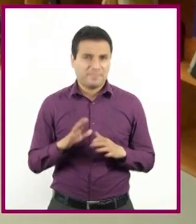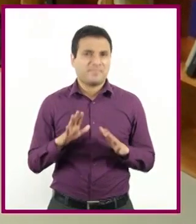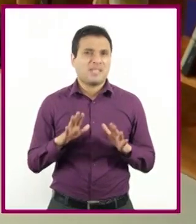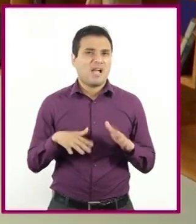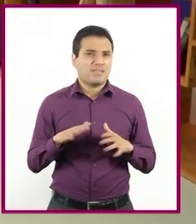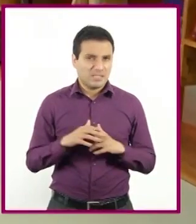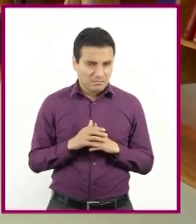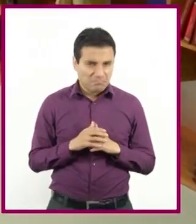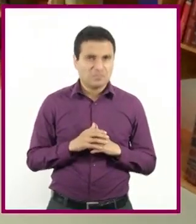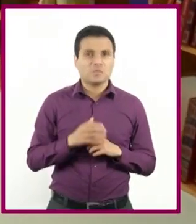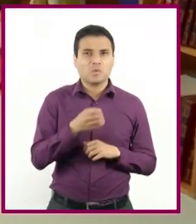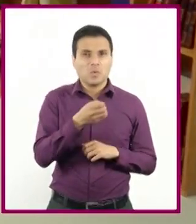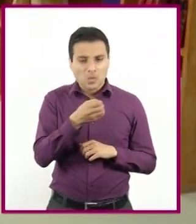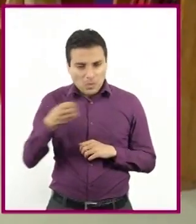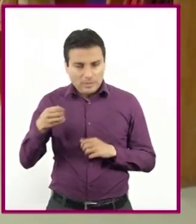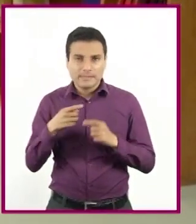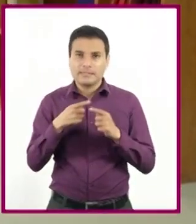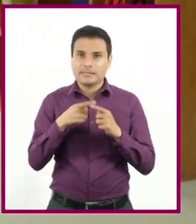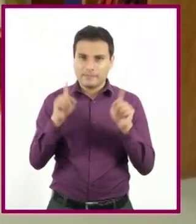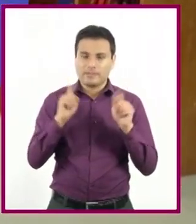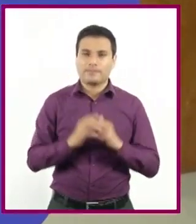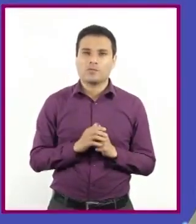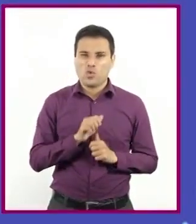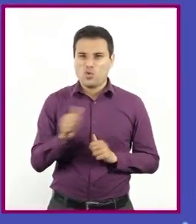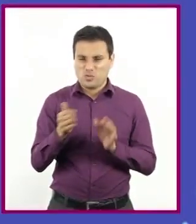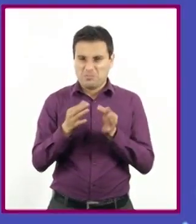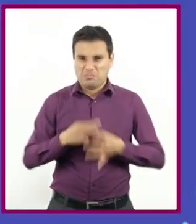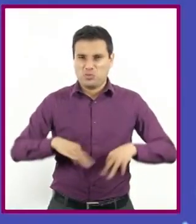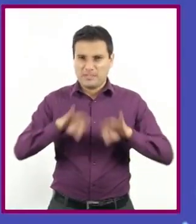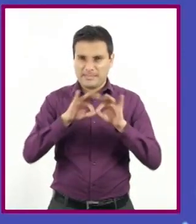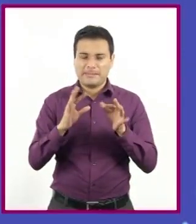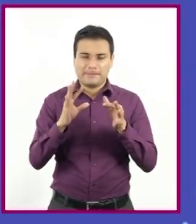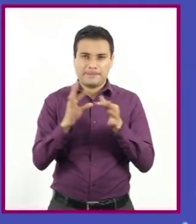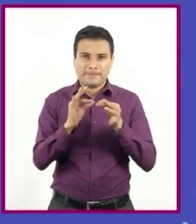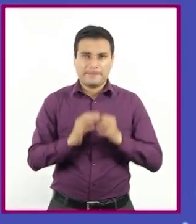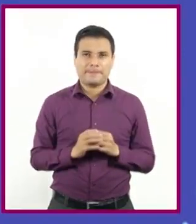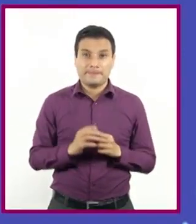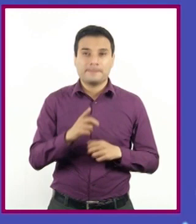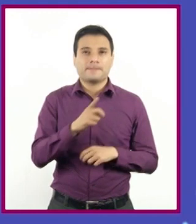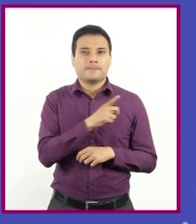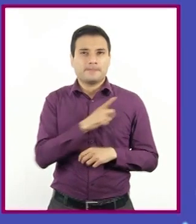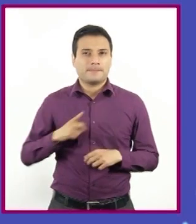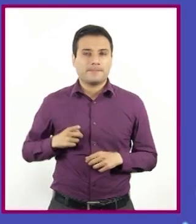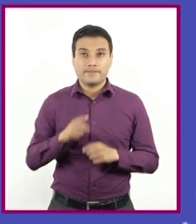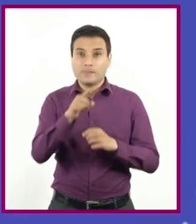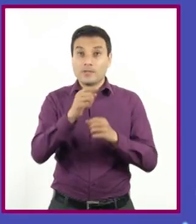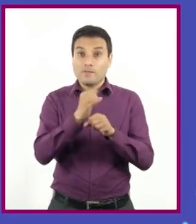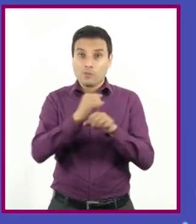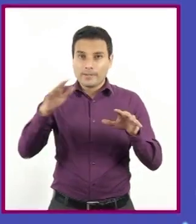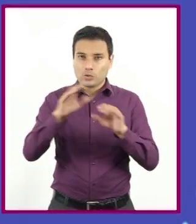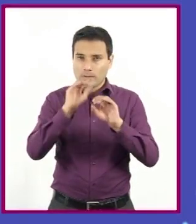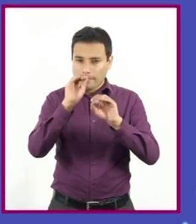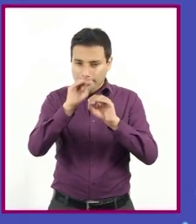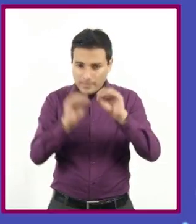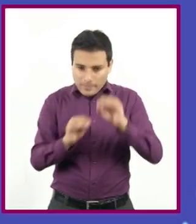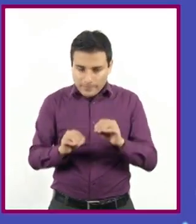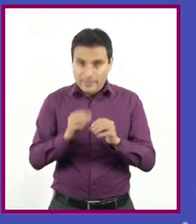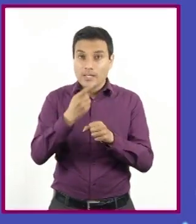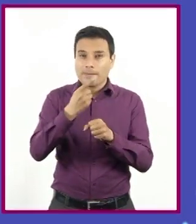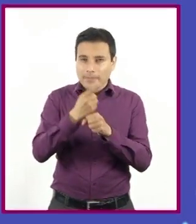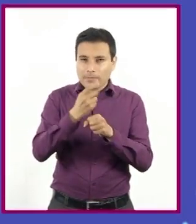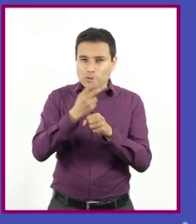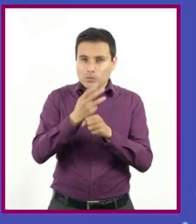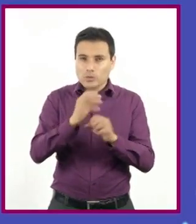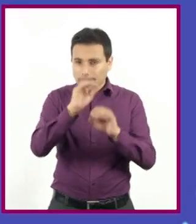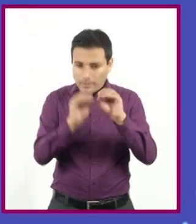su estructura. Otro aspecto relevante es la jerarquización de información. Como ya